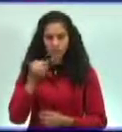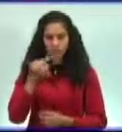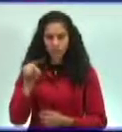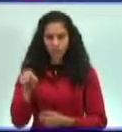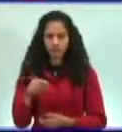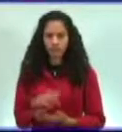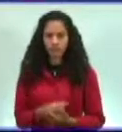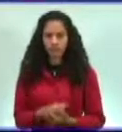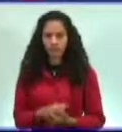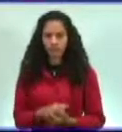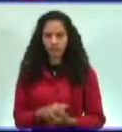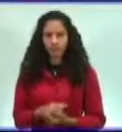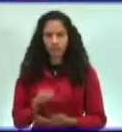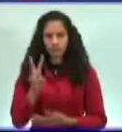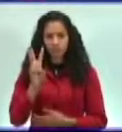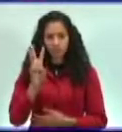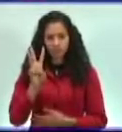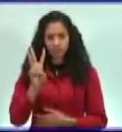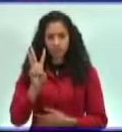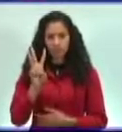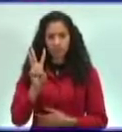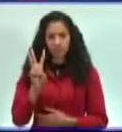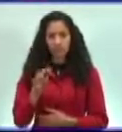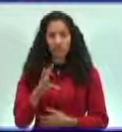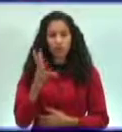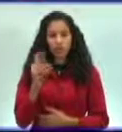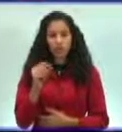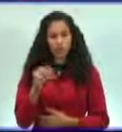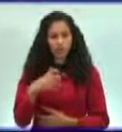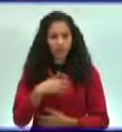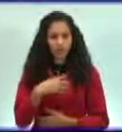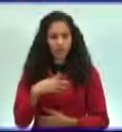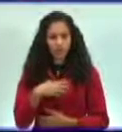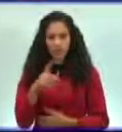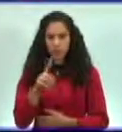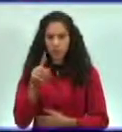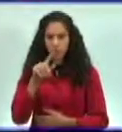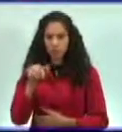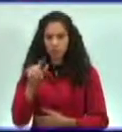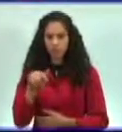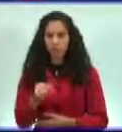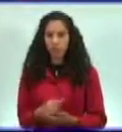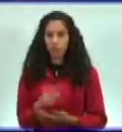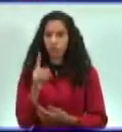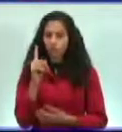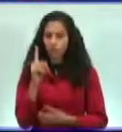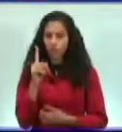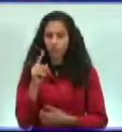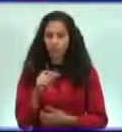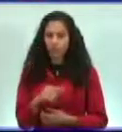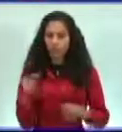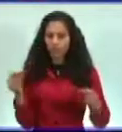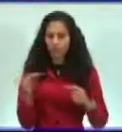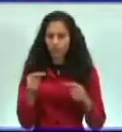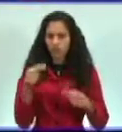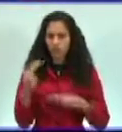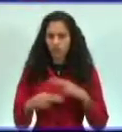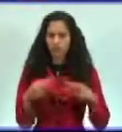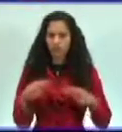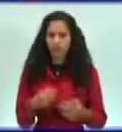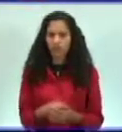tachado? 3. ¿Cuántos quedaron sin tachar? 1. ¿Qué igualdad se